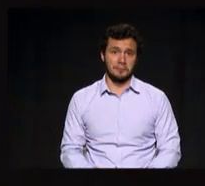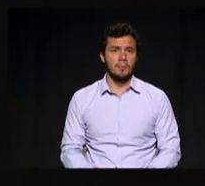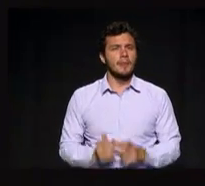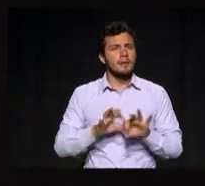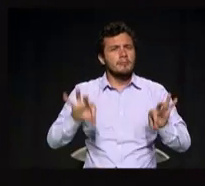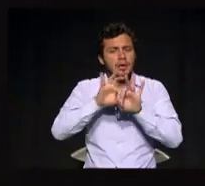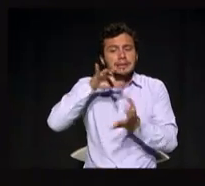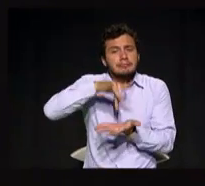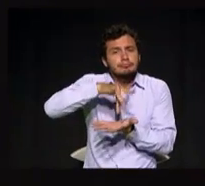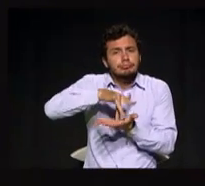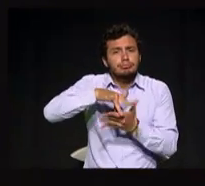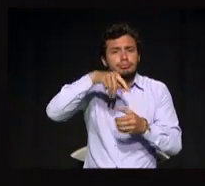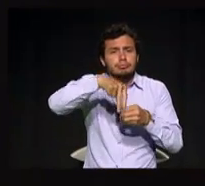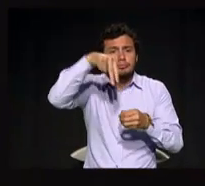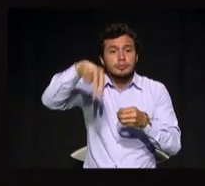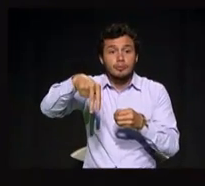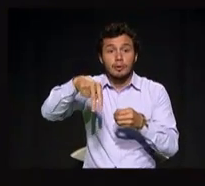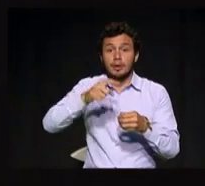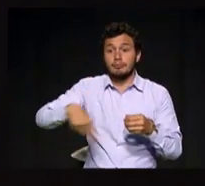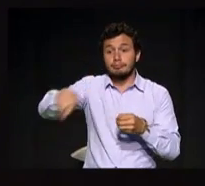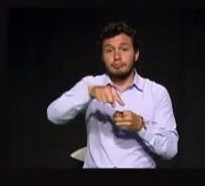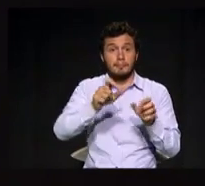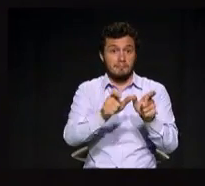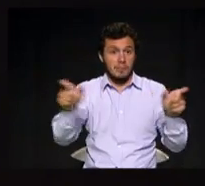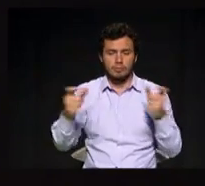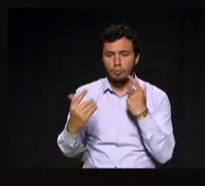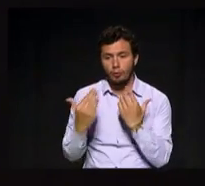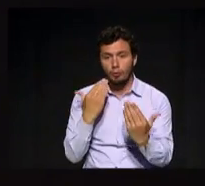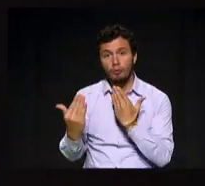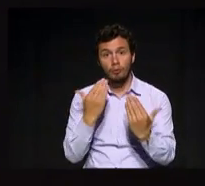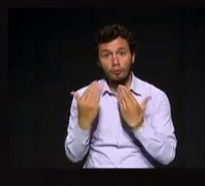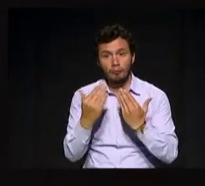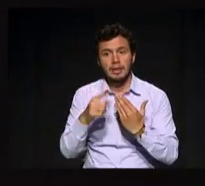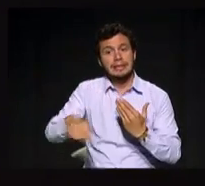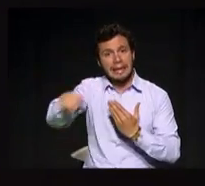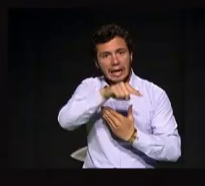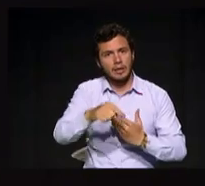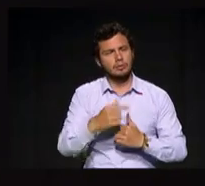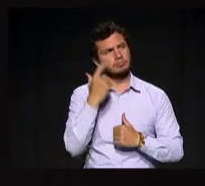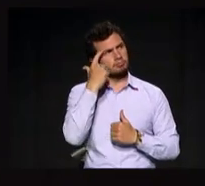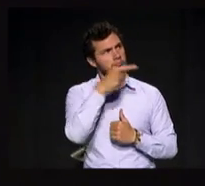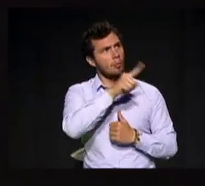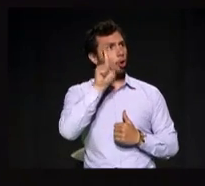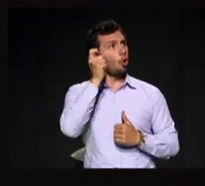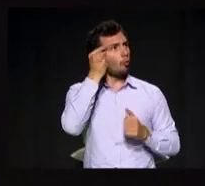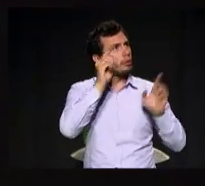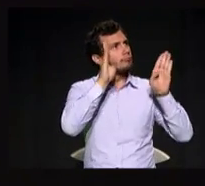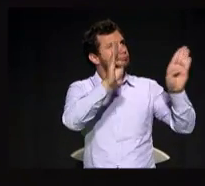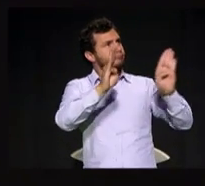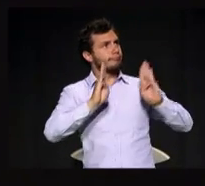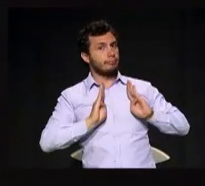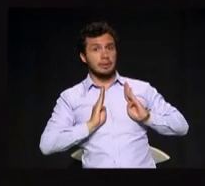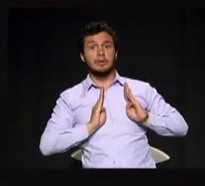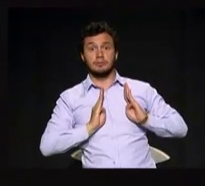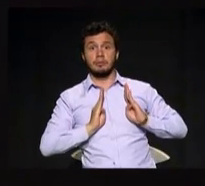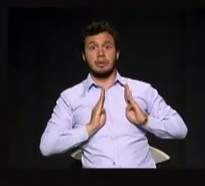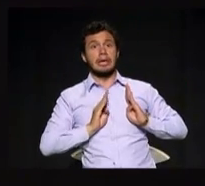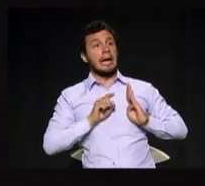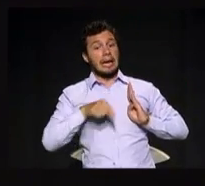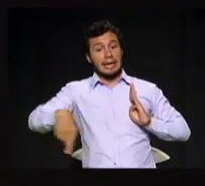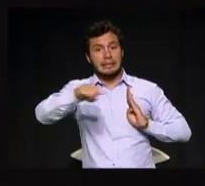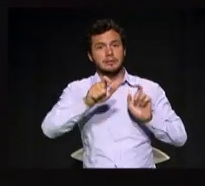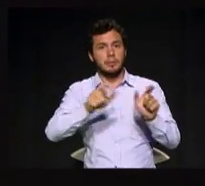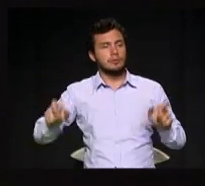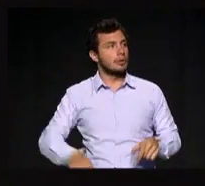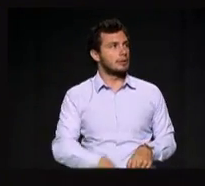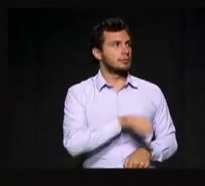cuando nos ganamos la confianza de los ciudadanos cuando los ciudadanos sienten que el gobierno los quiere también incentivamos que las personas digan dónde están